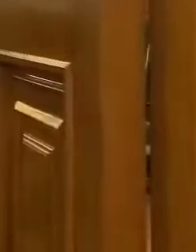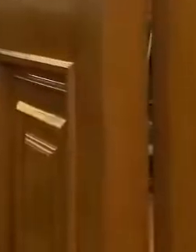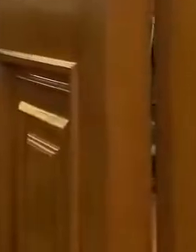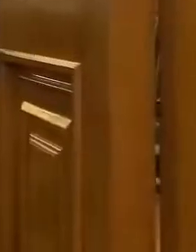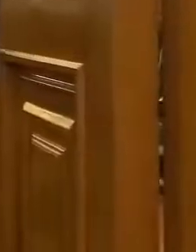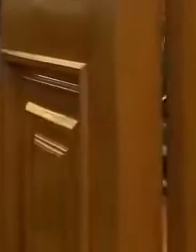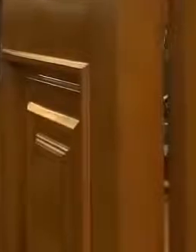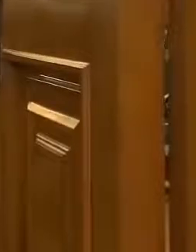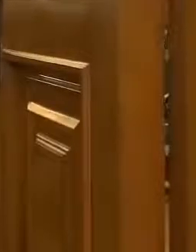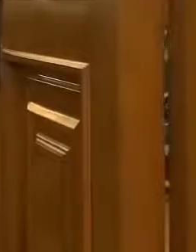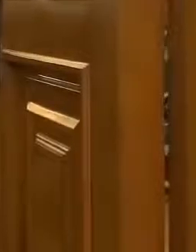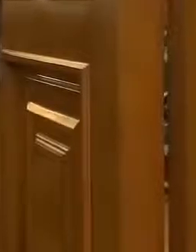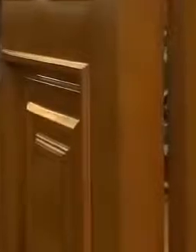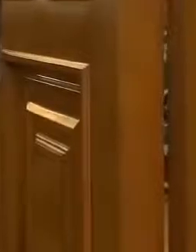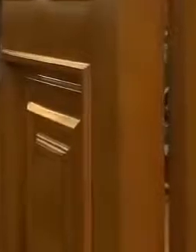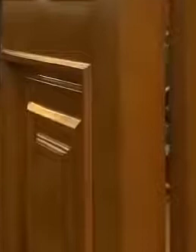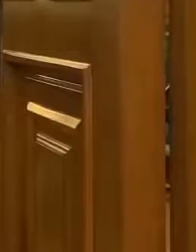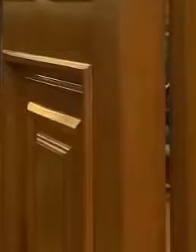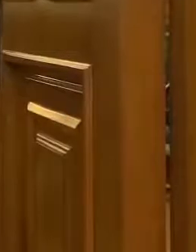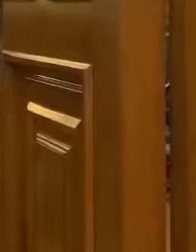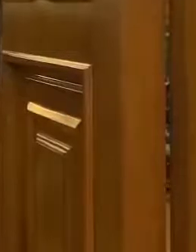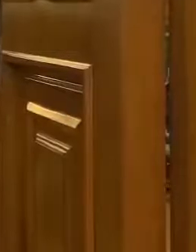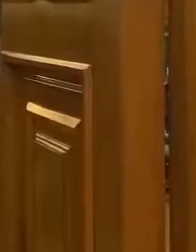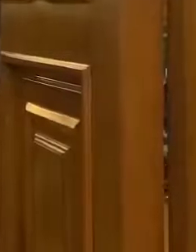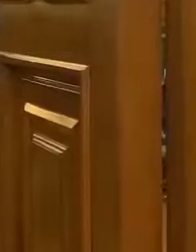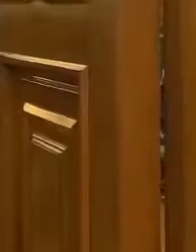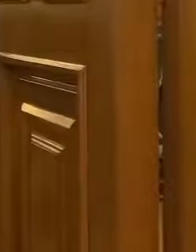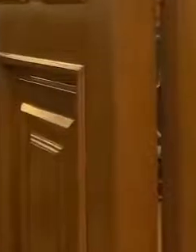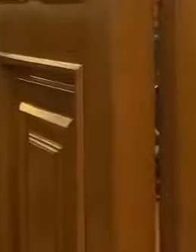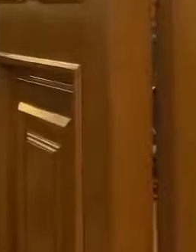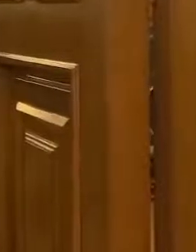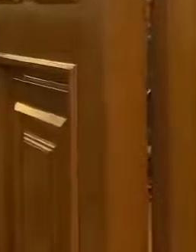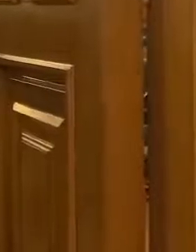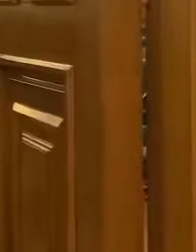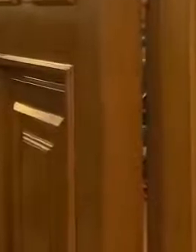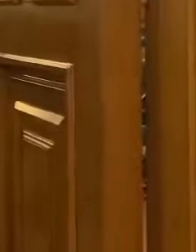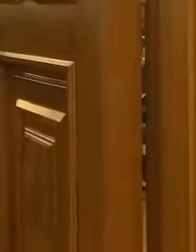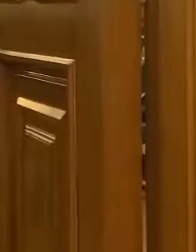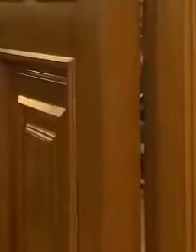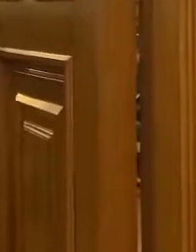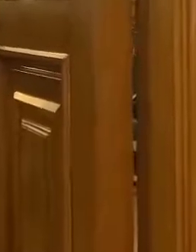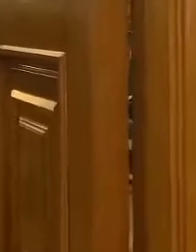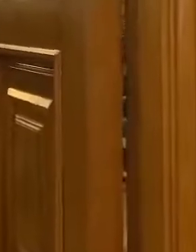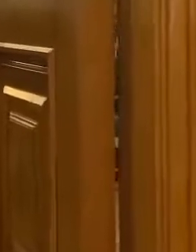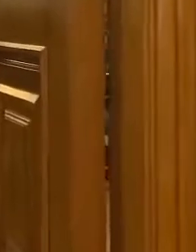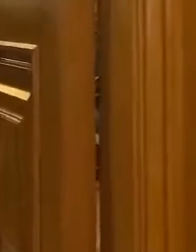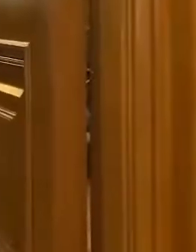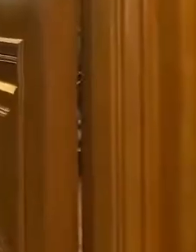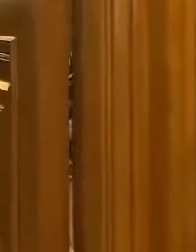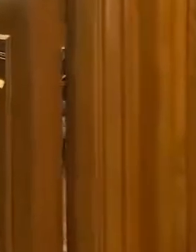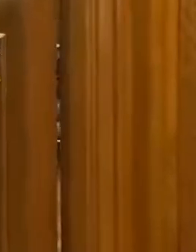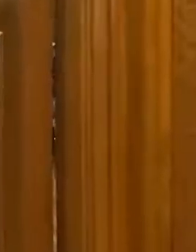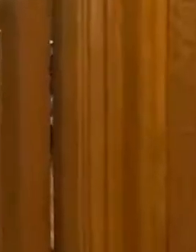pero nos vamos a recuperar en lo económico. Estoy